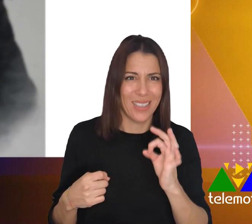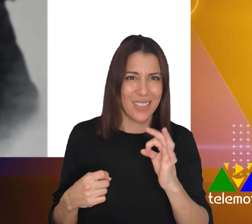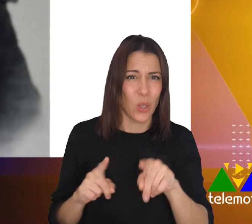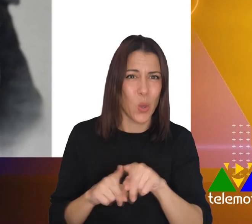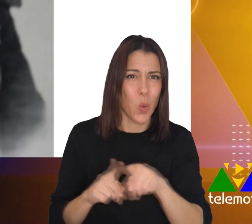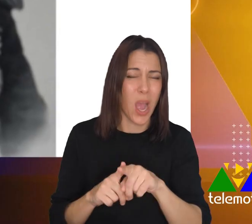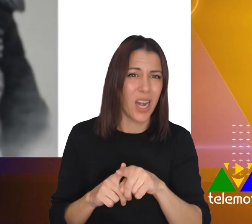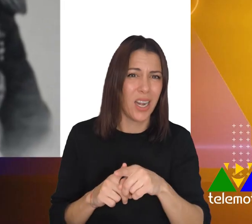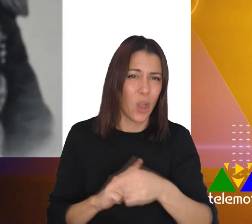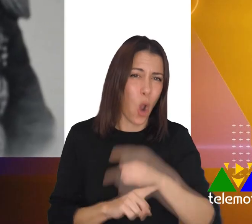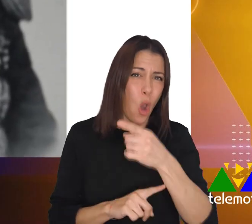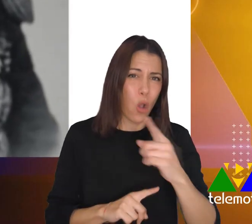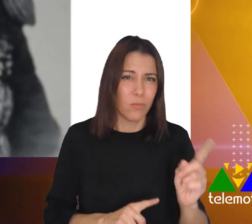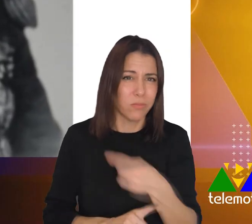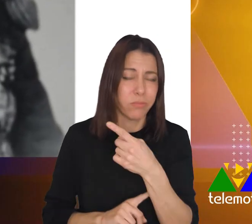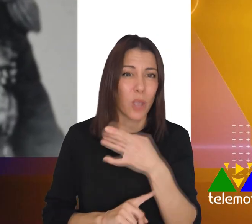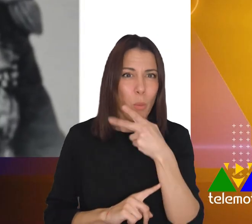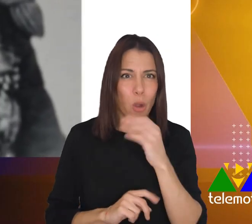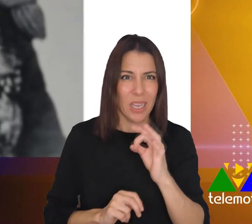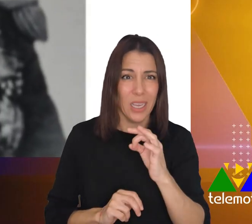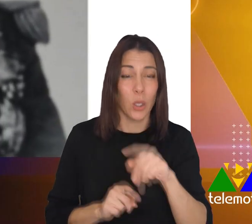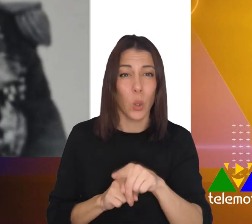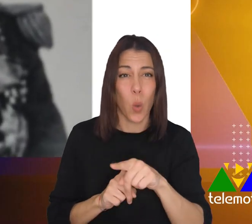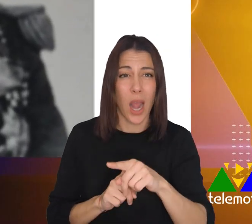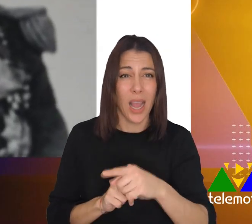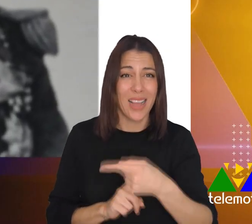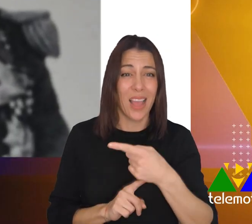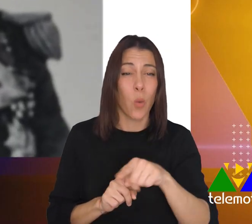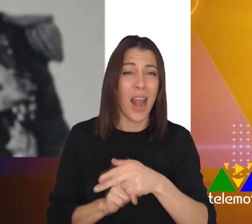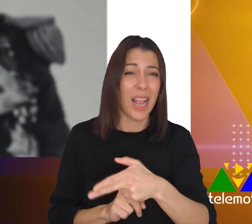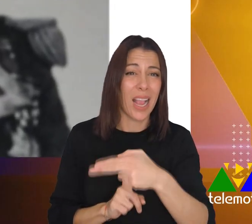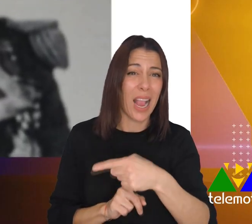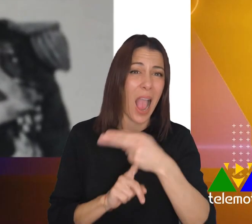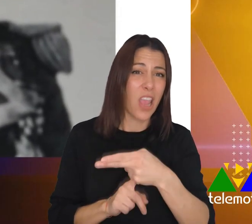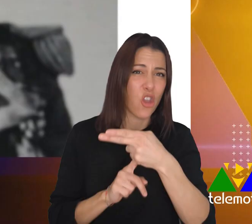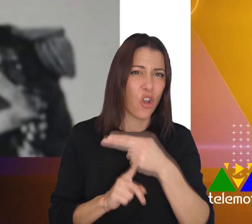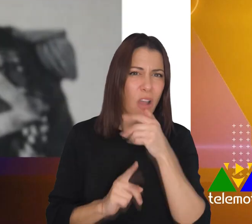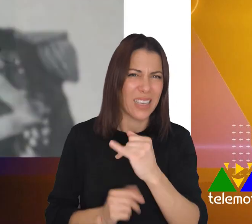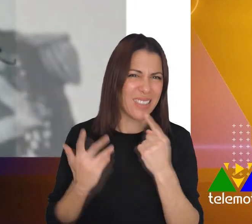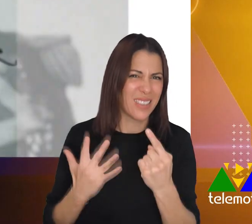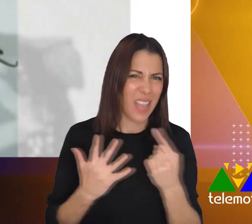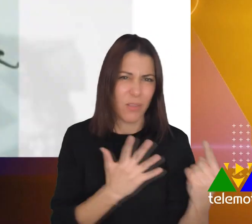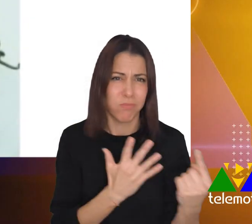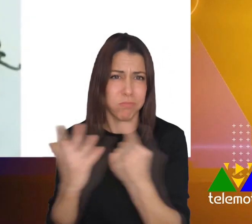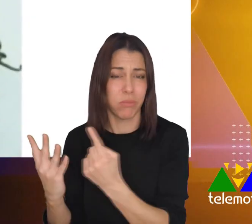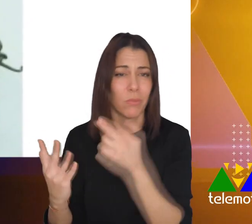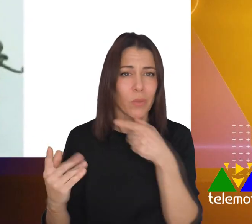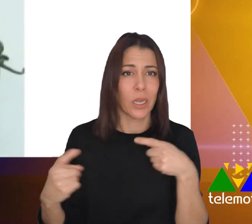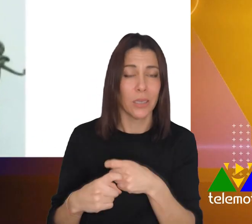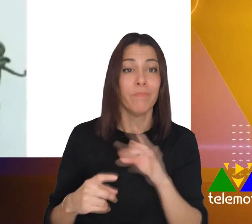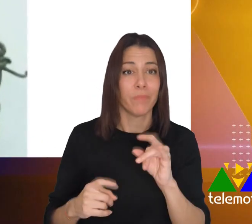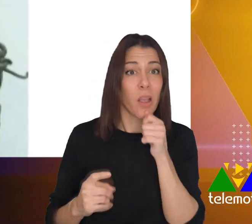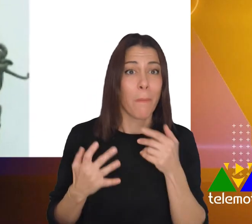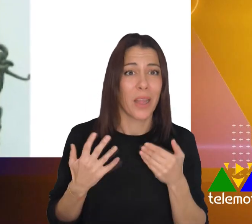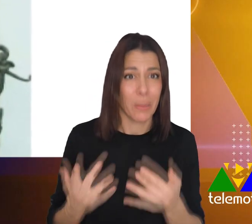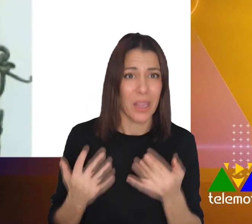Cuba. Es verdad que lo mandaron con un acorazado sin cañones a luchar contra la flota norteamericana. De la